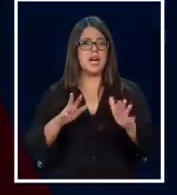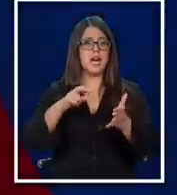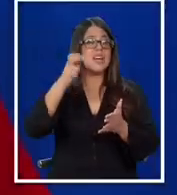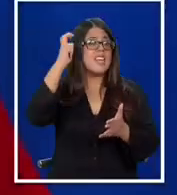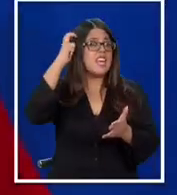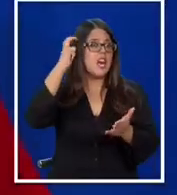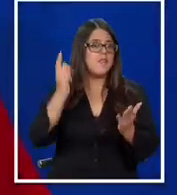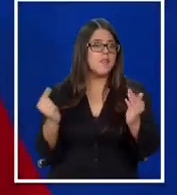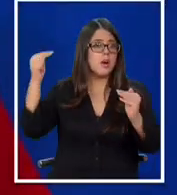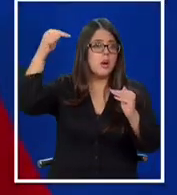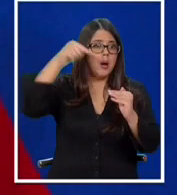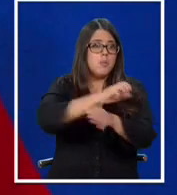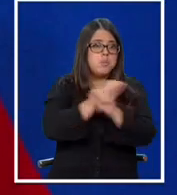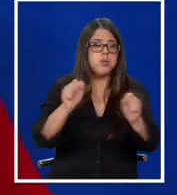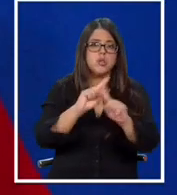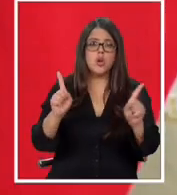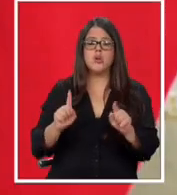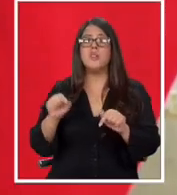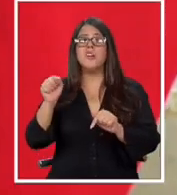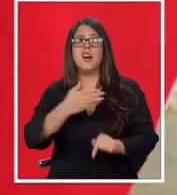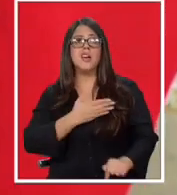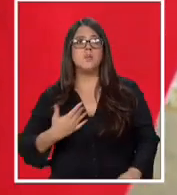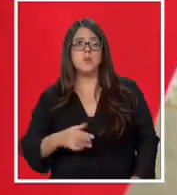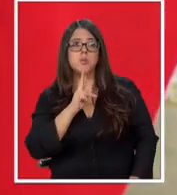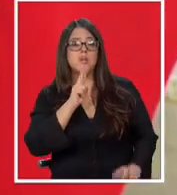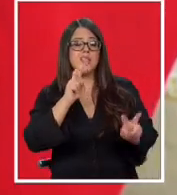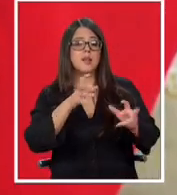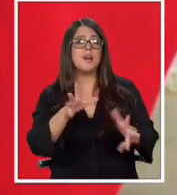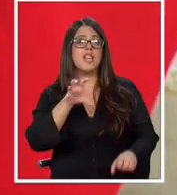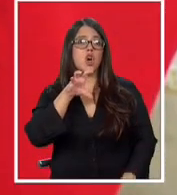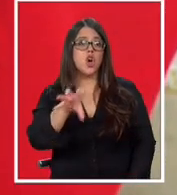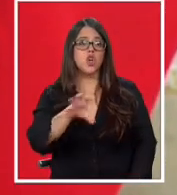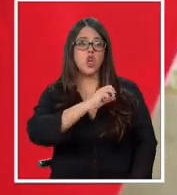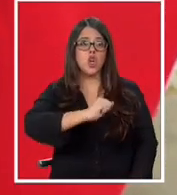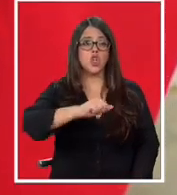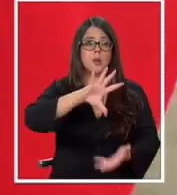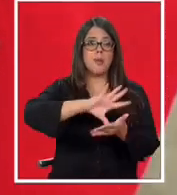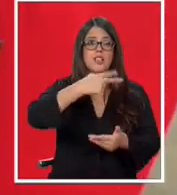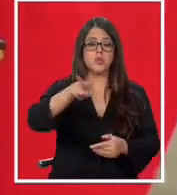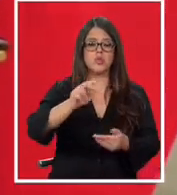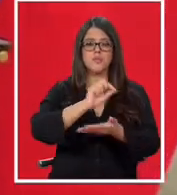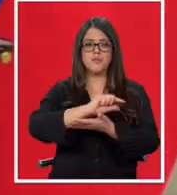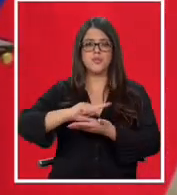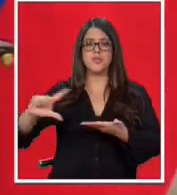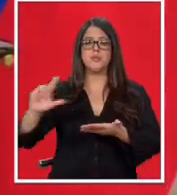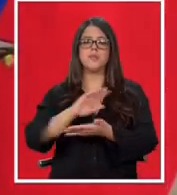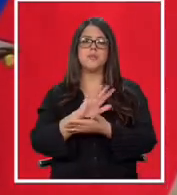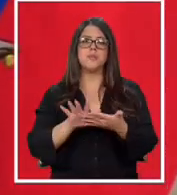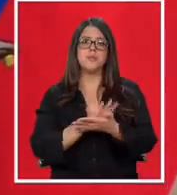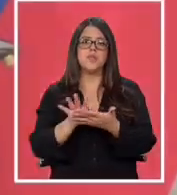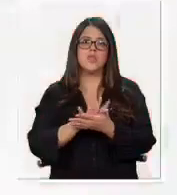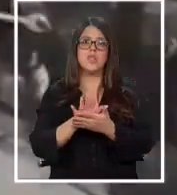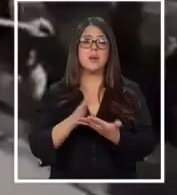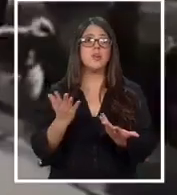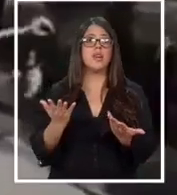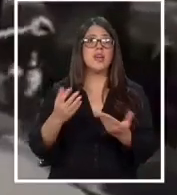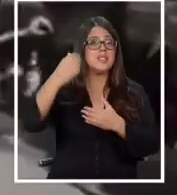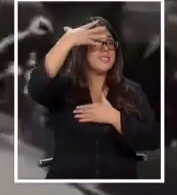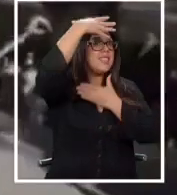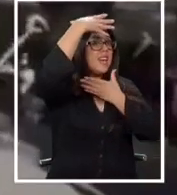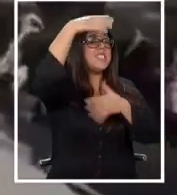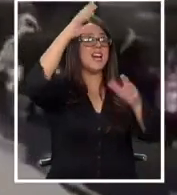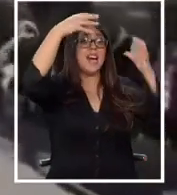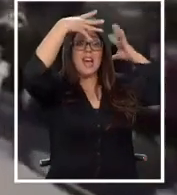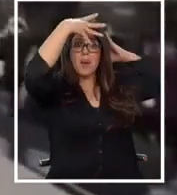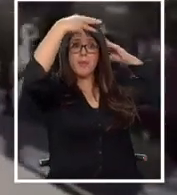creo. Moscú acusa que los episodios de odio hacia su país han aumentado. Como ejemplo, la embajada rusa en Francia